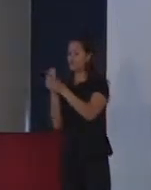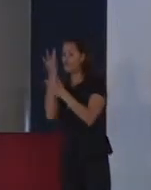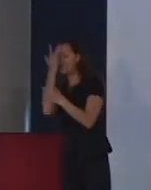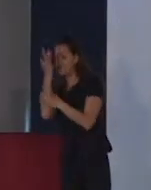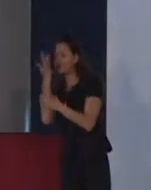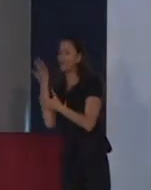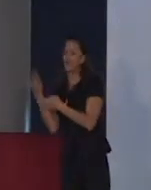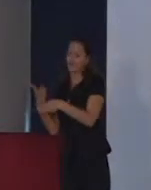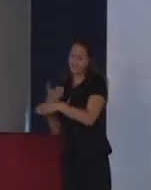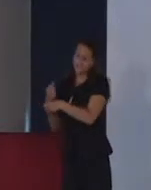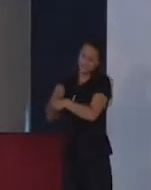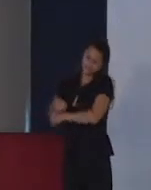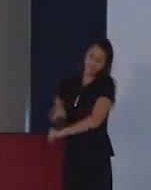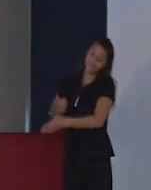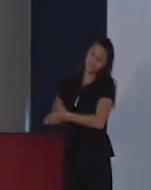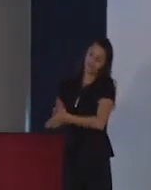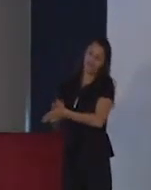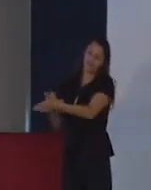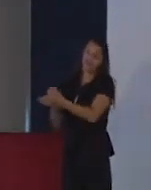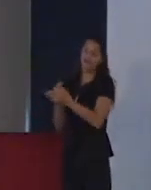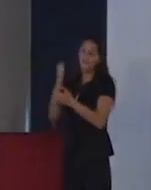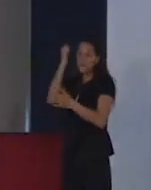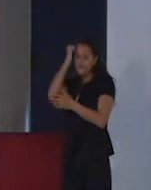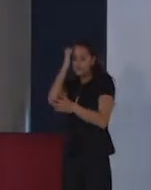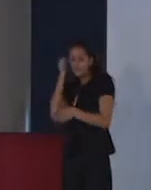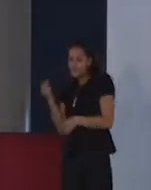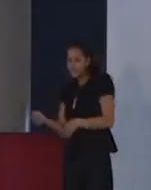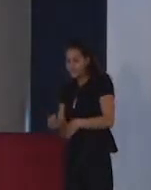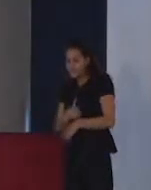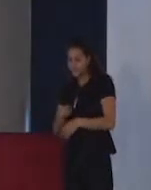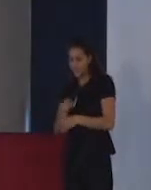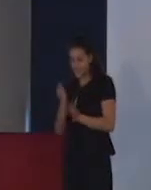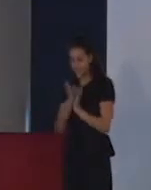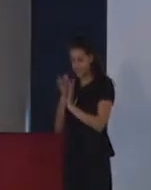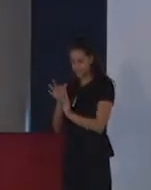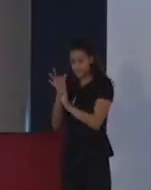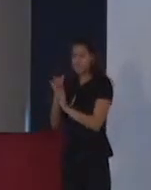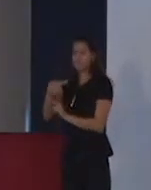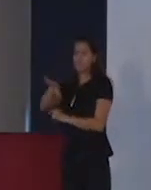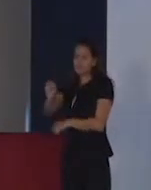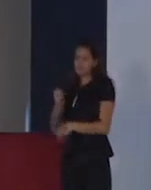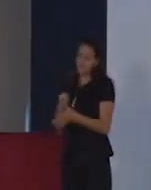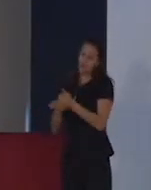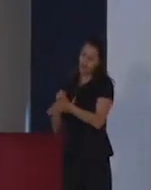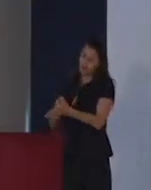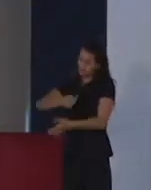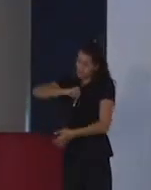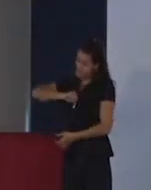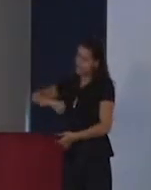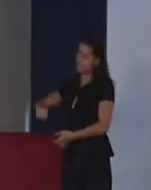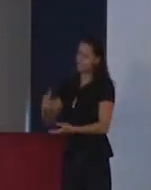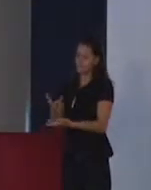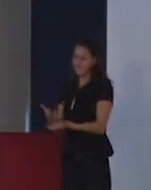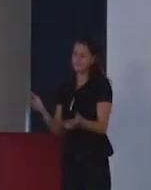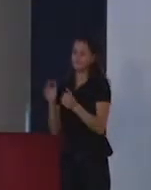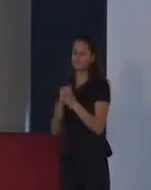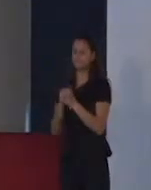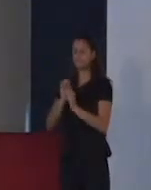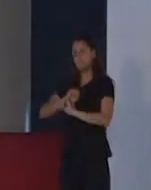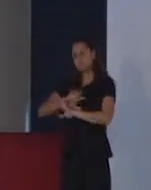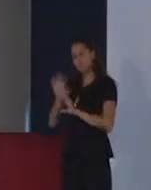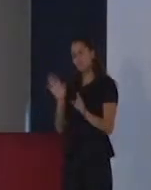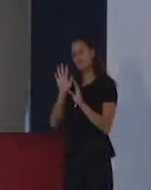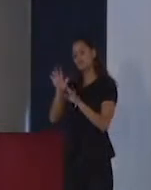especiales son los que hemos venido peleando esa garantía del derecho a la población. Es claro que la modalidad de